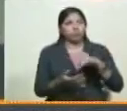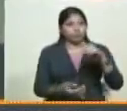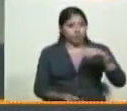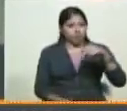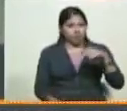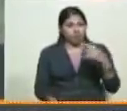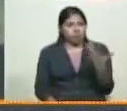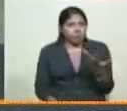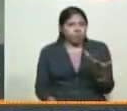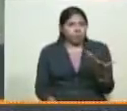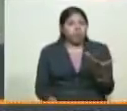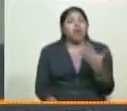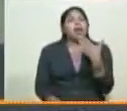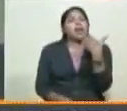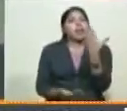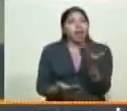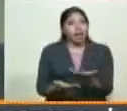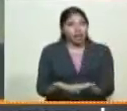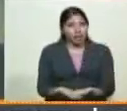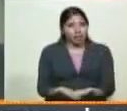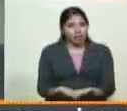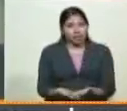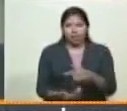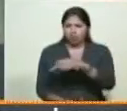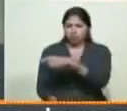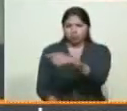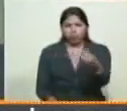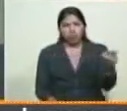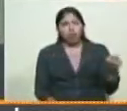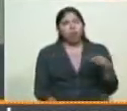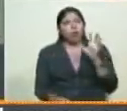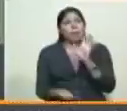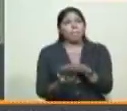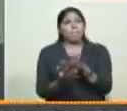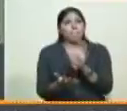a darle las gracias a Nueva Esparta,